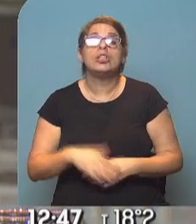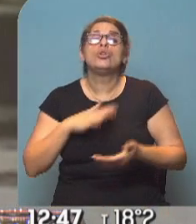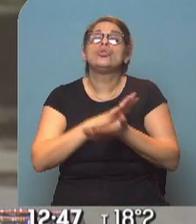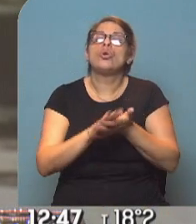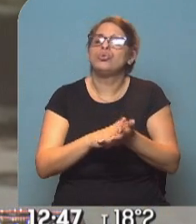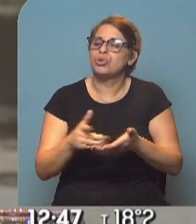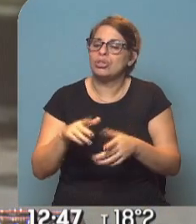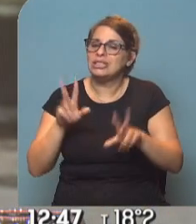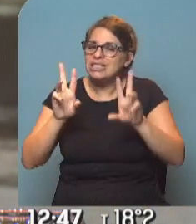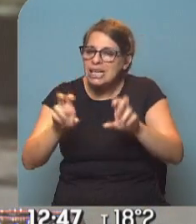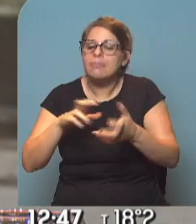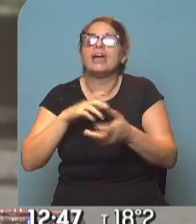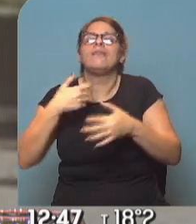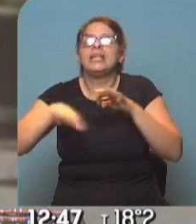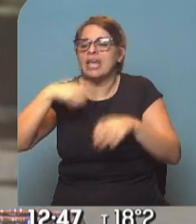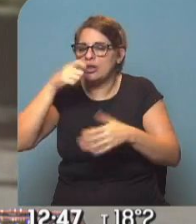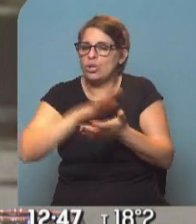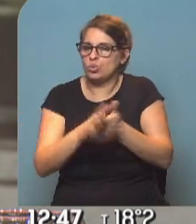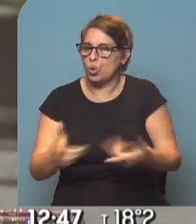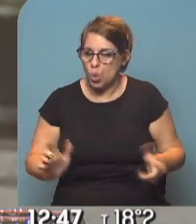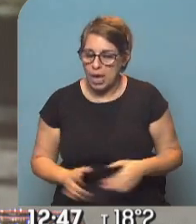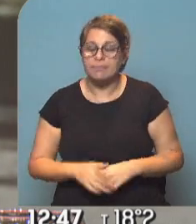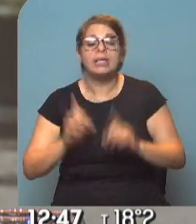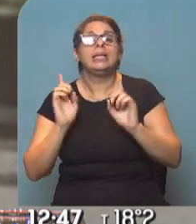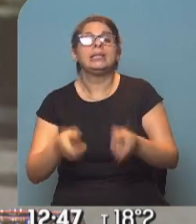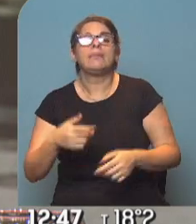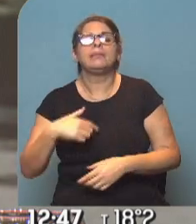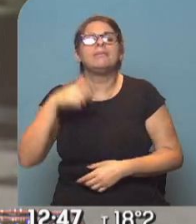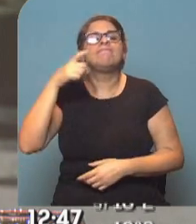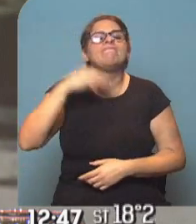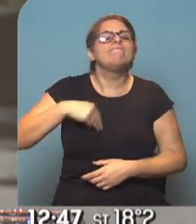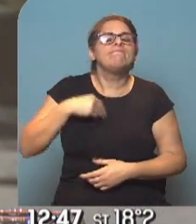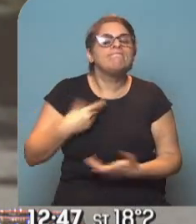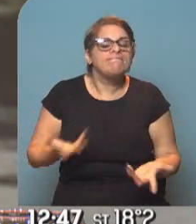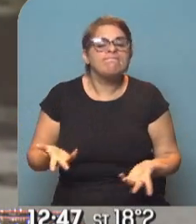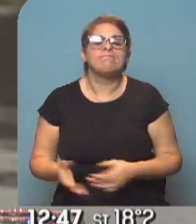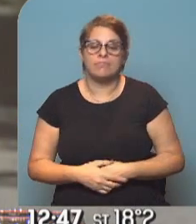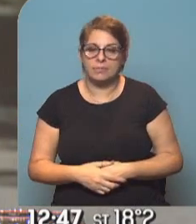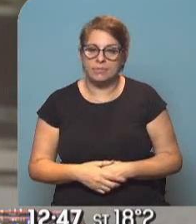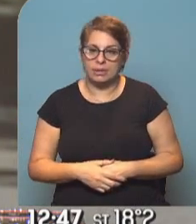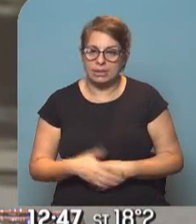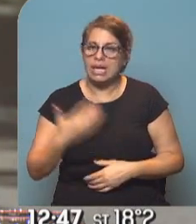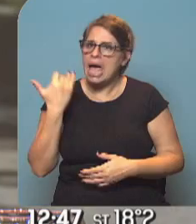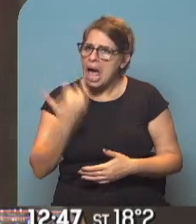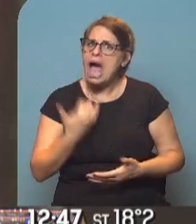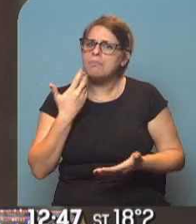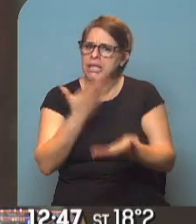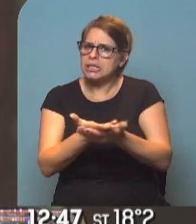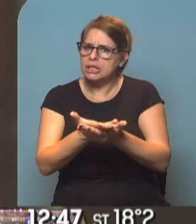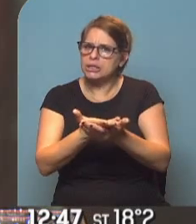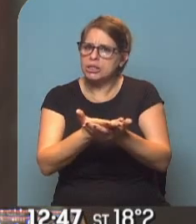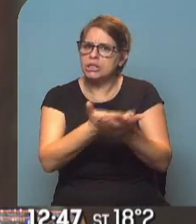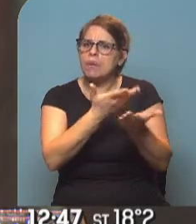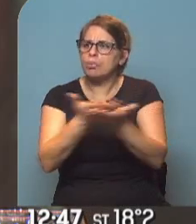el tema y al mismo tiempo, digamos que lo que uno ve es que efectivamente presenta propuestas. Presenta propuestas como,